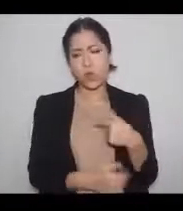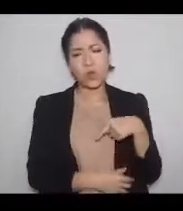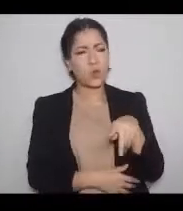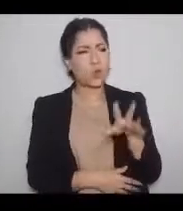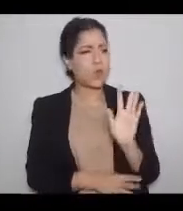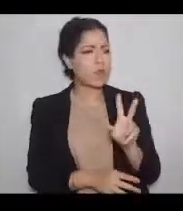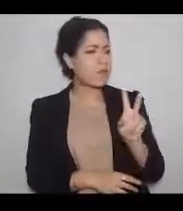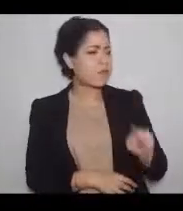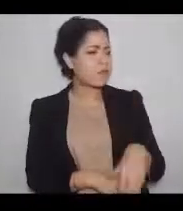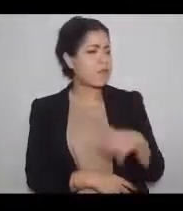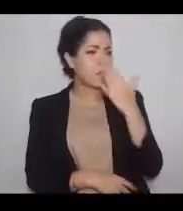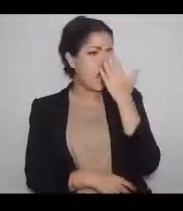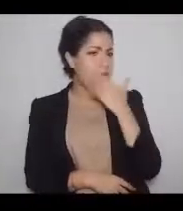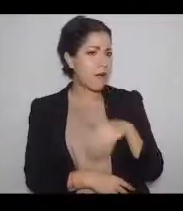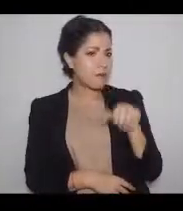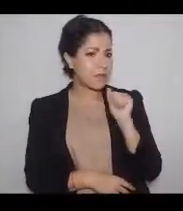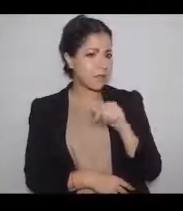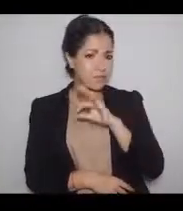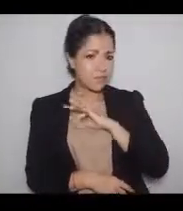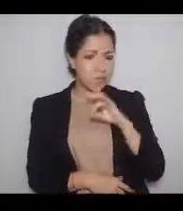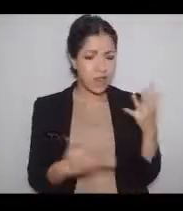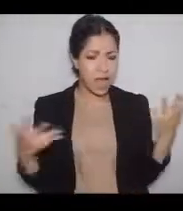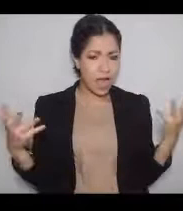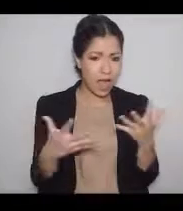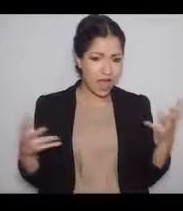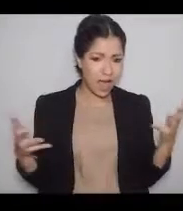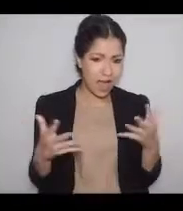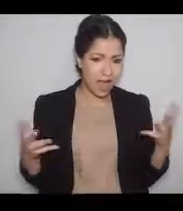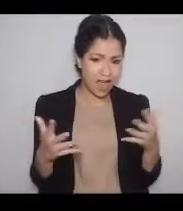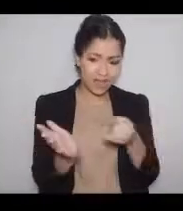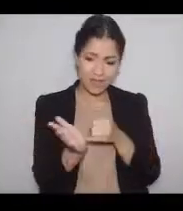para escribir lemas de camiseta.